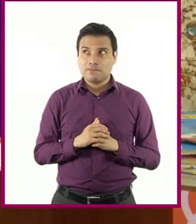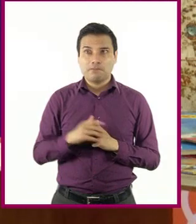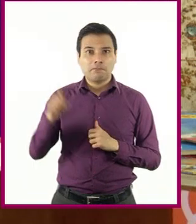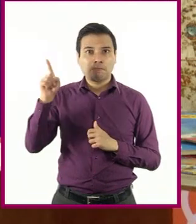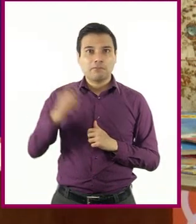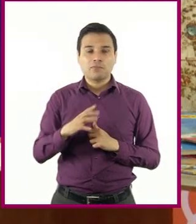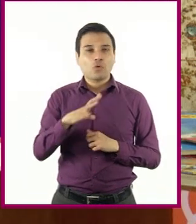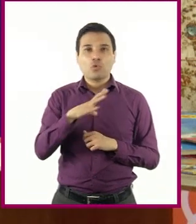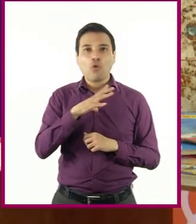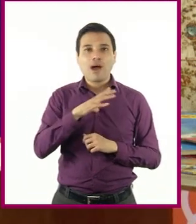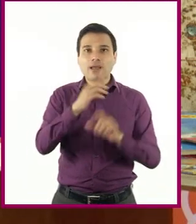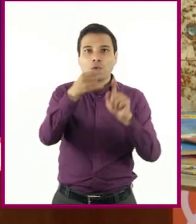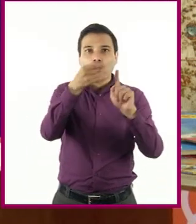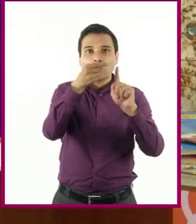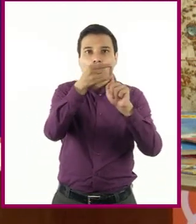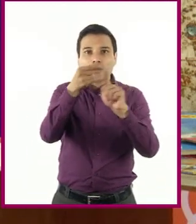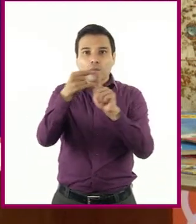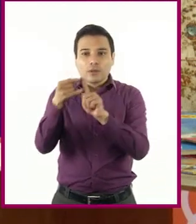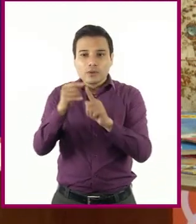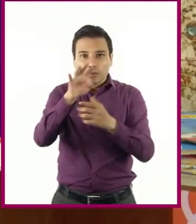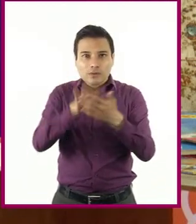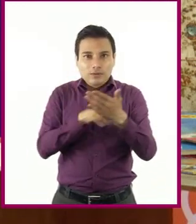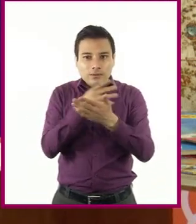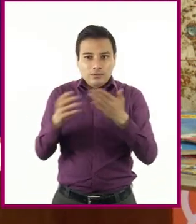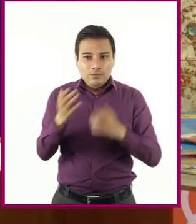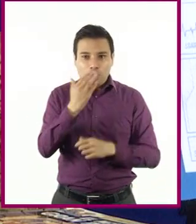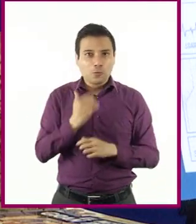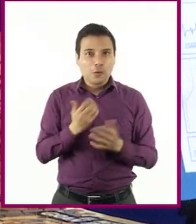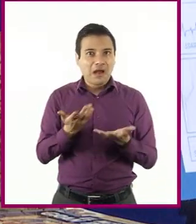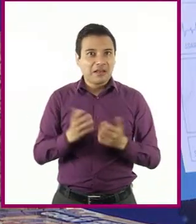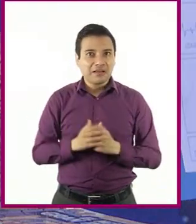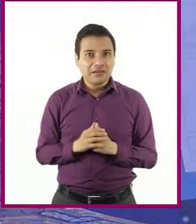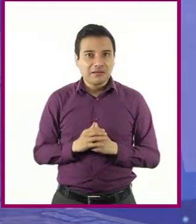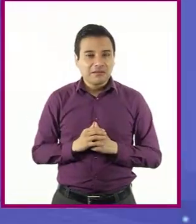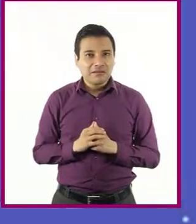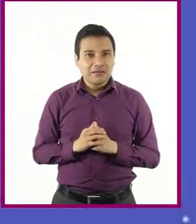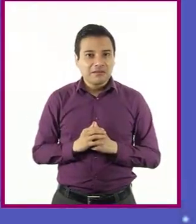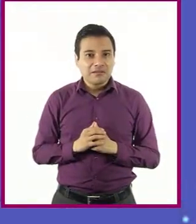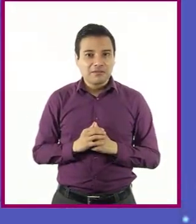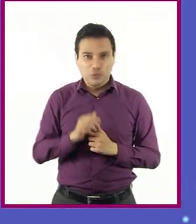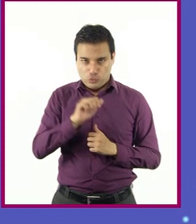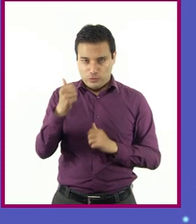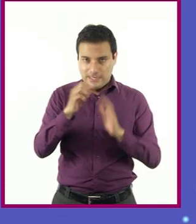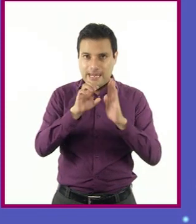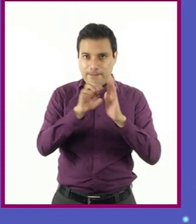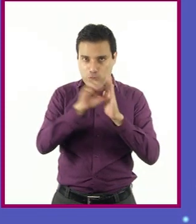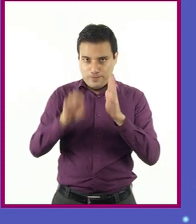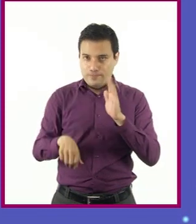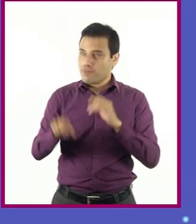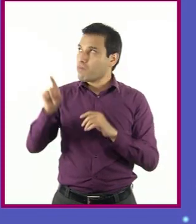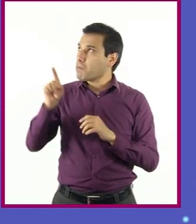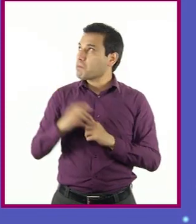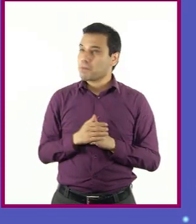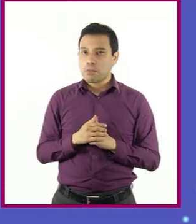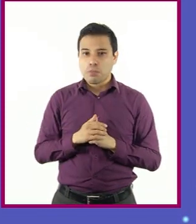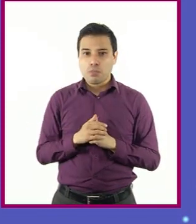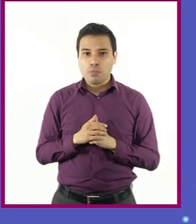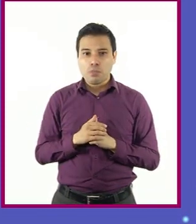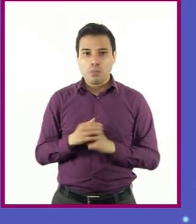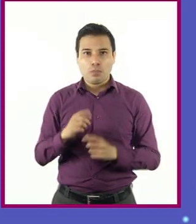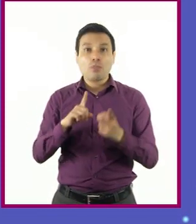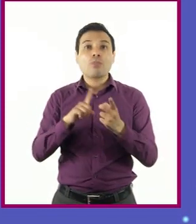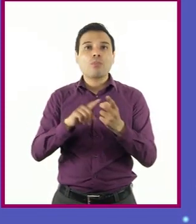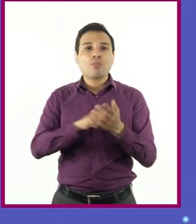viñetas tradicionales para marcar la secuencia de los diálogos. En esta otra secuencia, el escenario es un